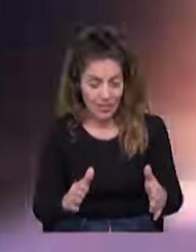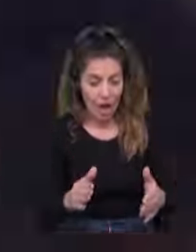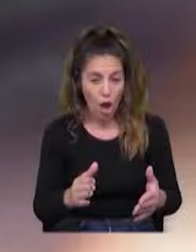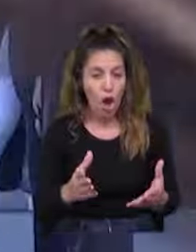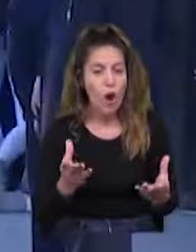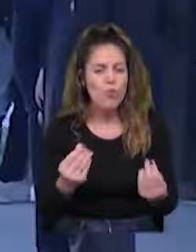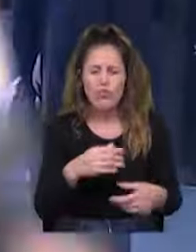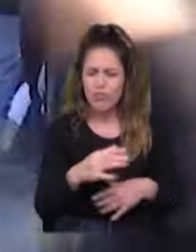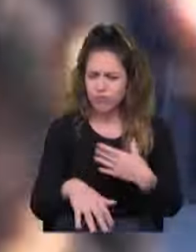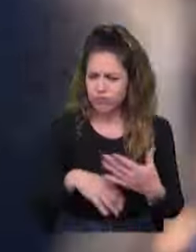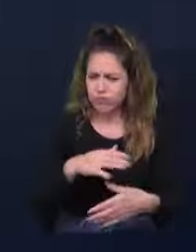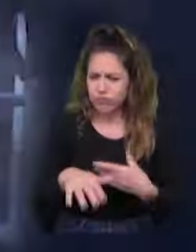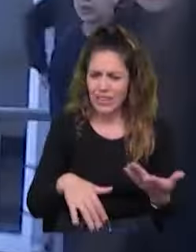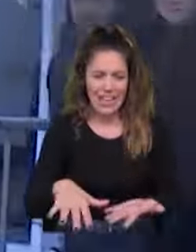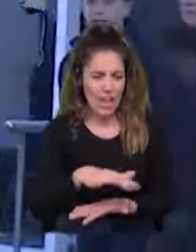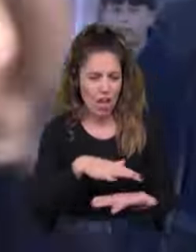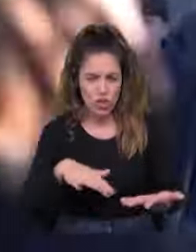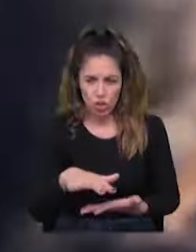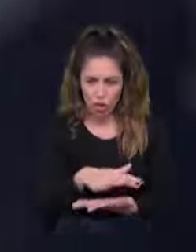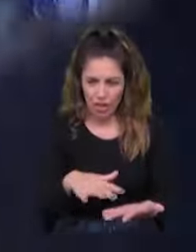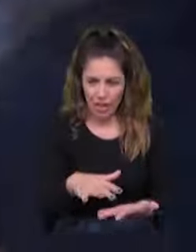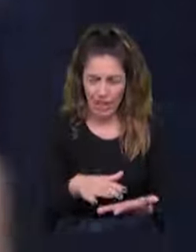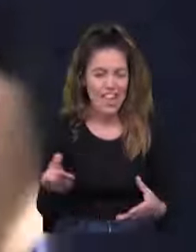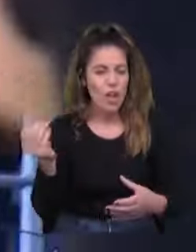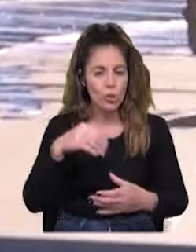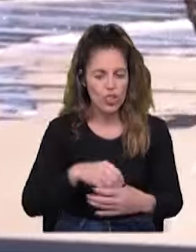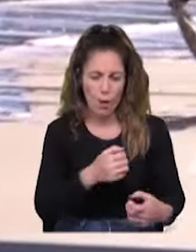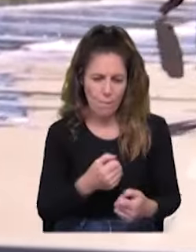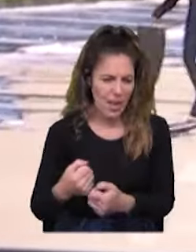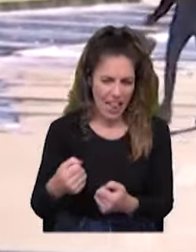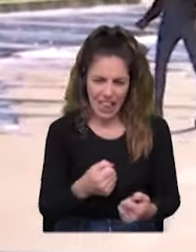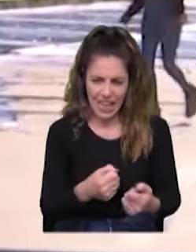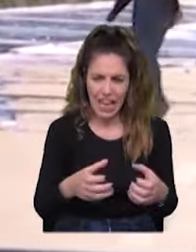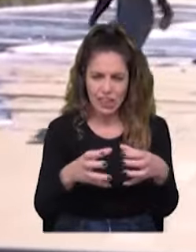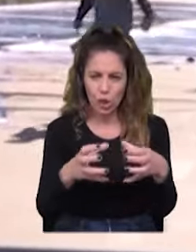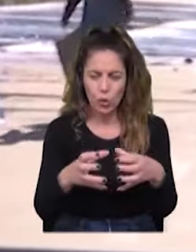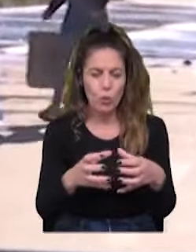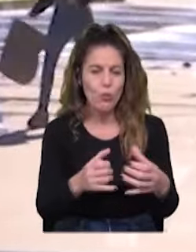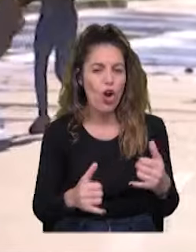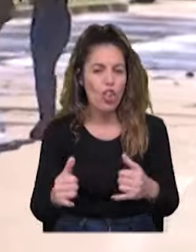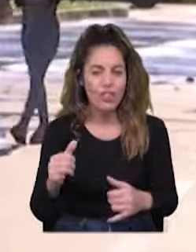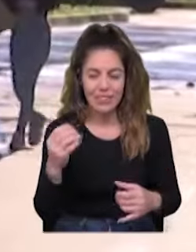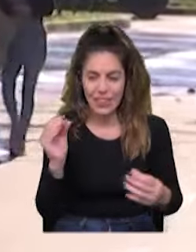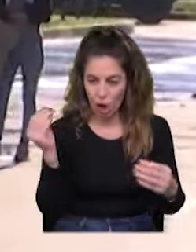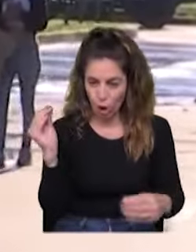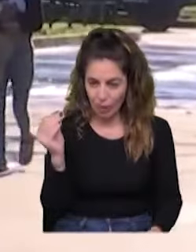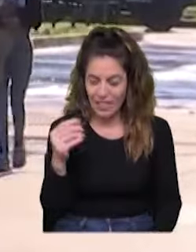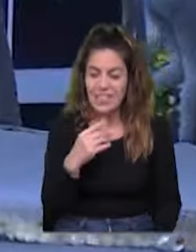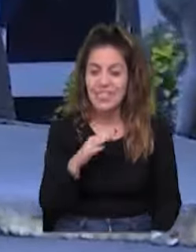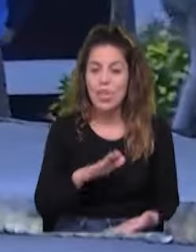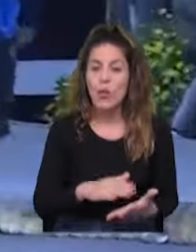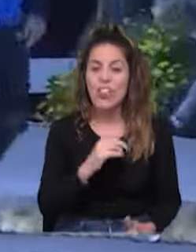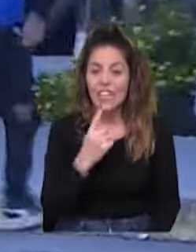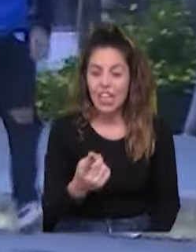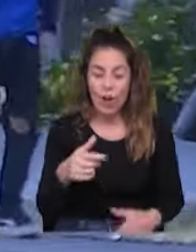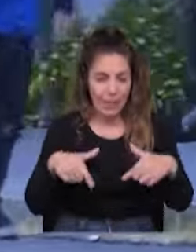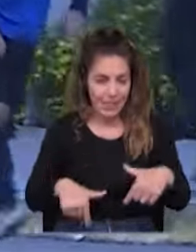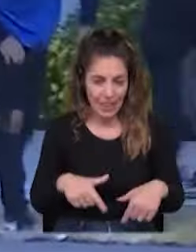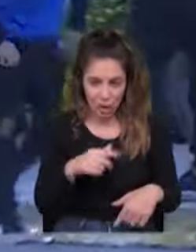disturbios tuvieron lugar en la zona que bueno incluyeron peleas entre grupos de jóvenes según informaron desde el Ministerio del interior a